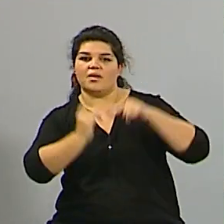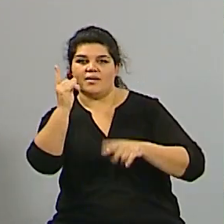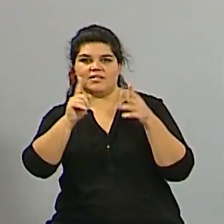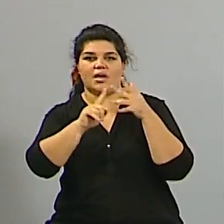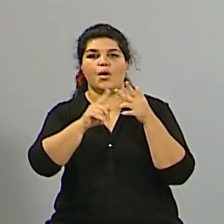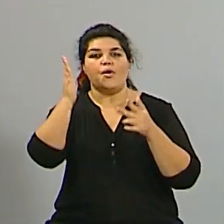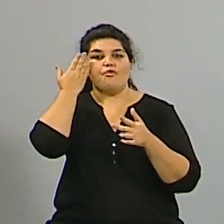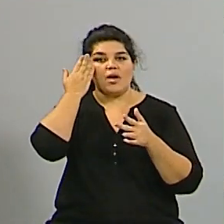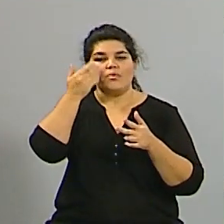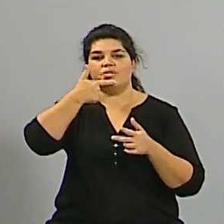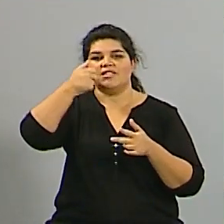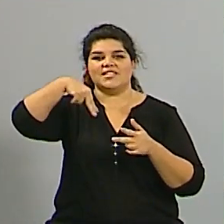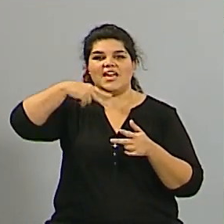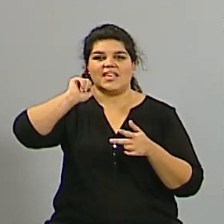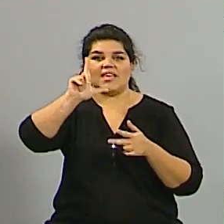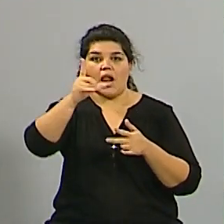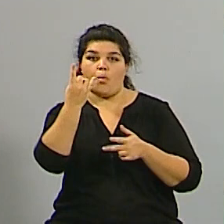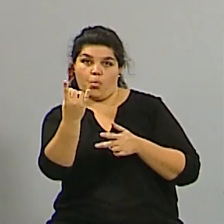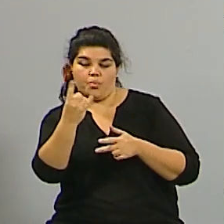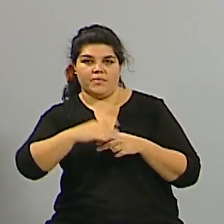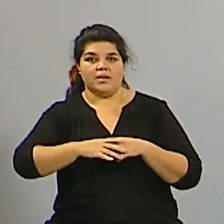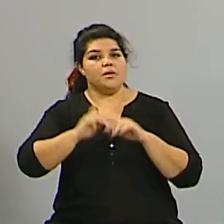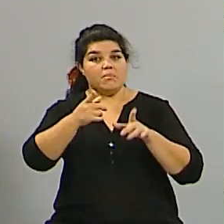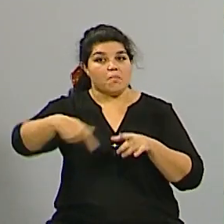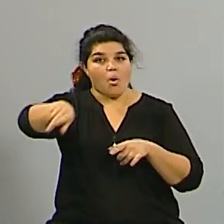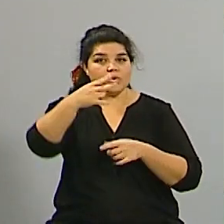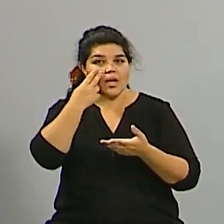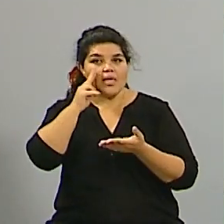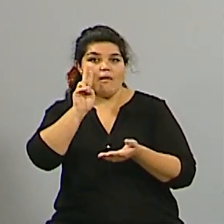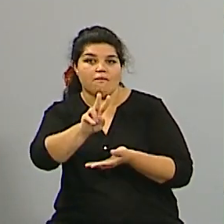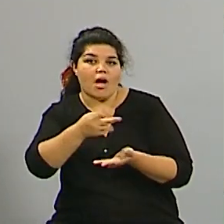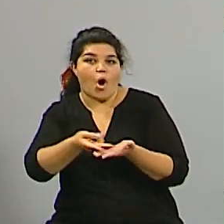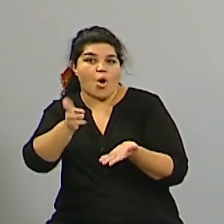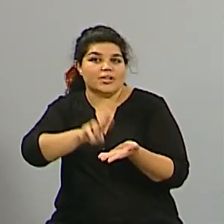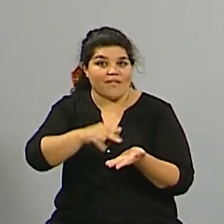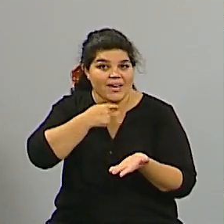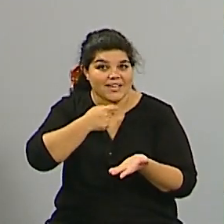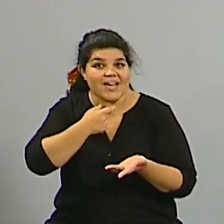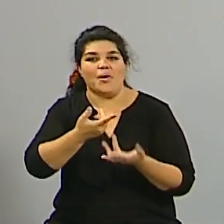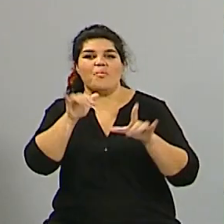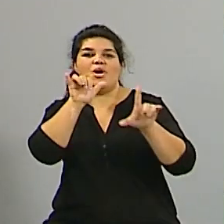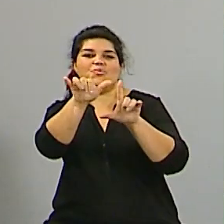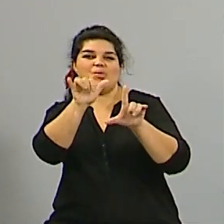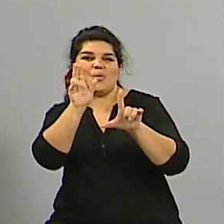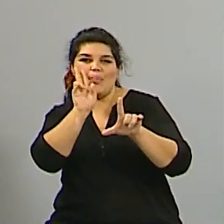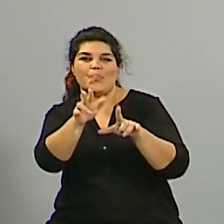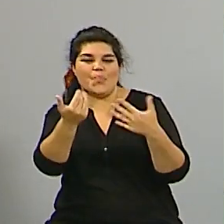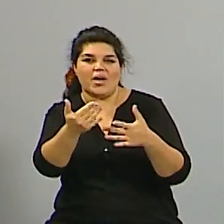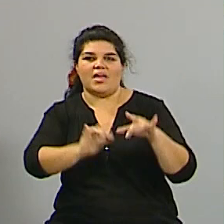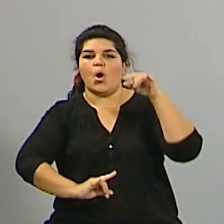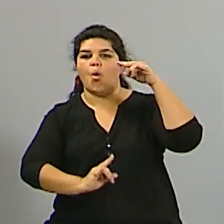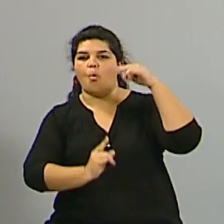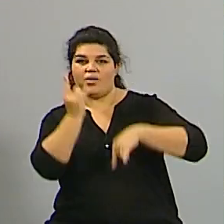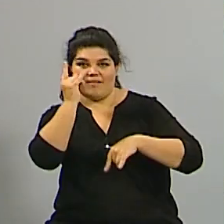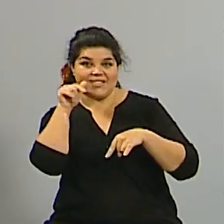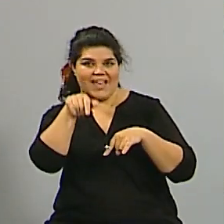y en Facebook como Señal U. Recuerden que si quieren volver a ver el programa, lo pueden hacer a través de nuestro canal de YouTube, que es Unidiversidad. Y